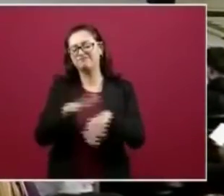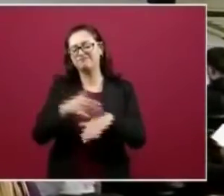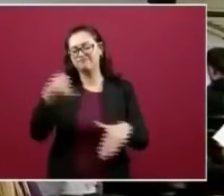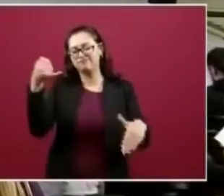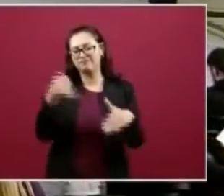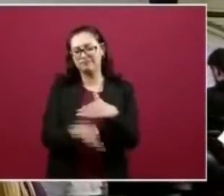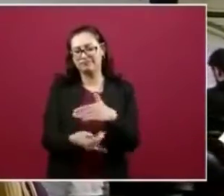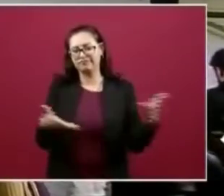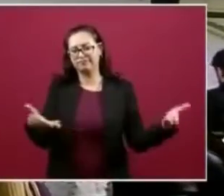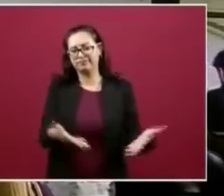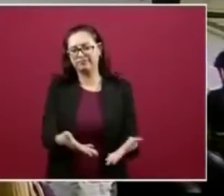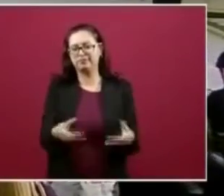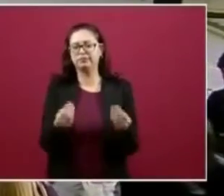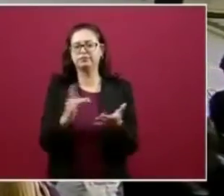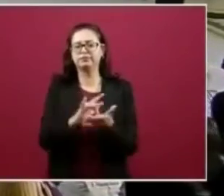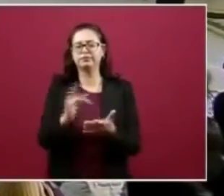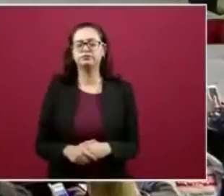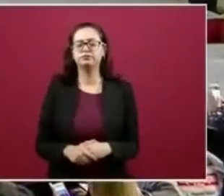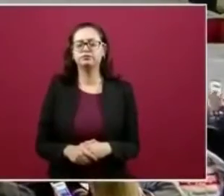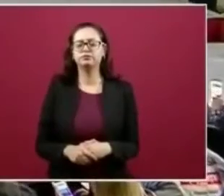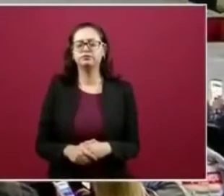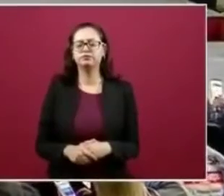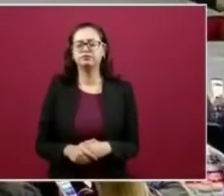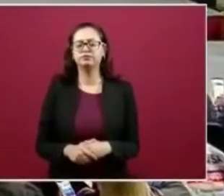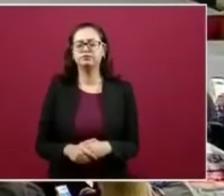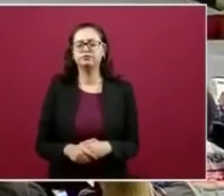acciones que hoy se presentan. Muchas gracias.